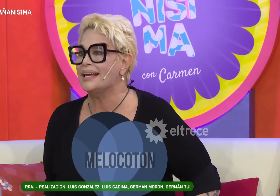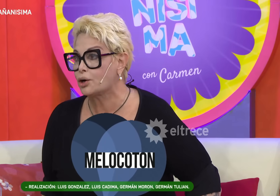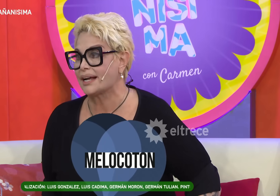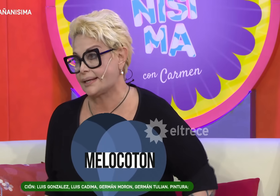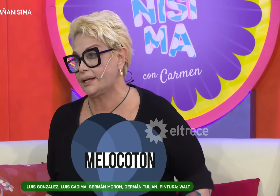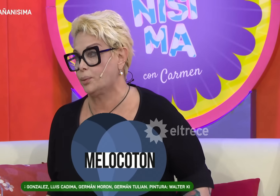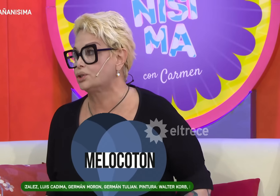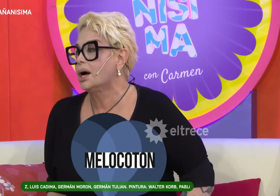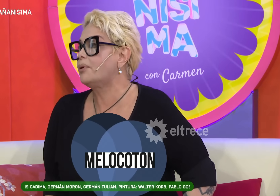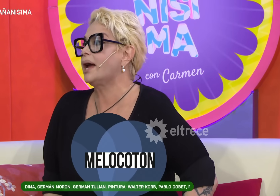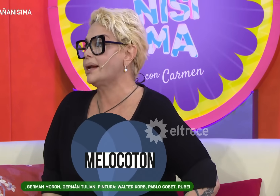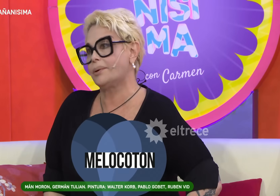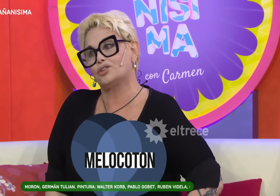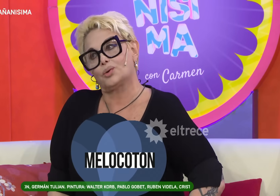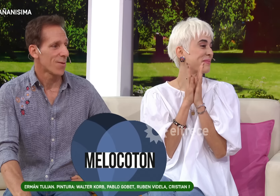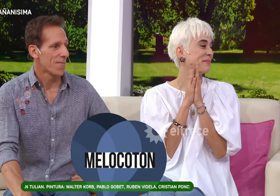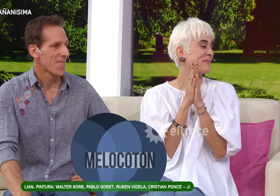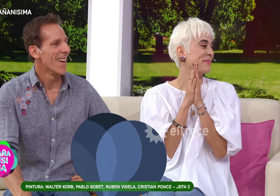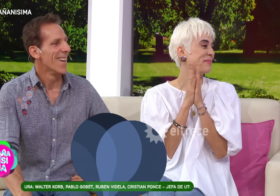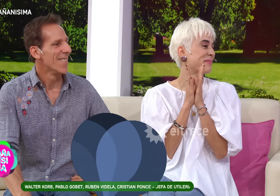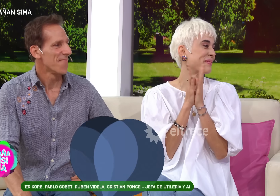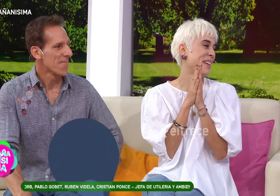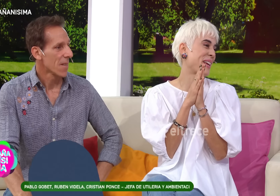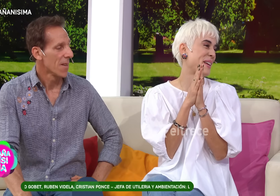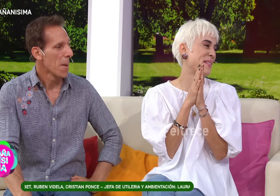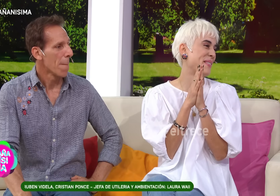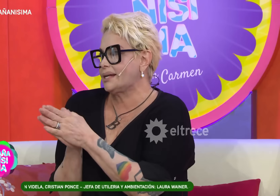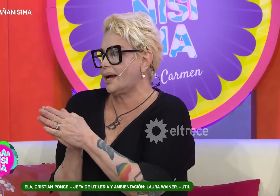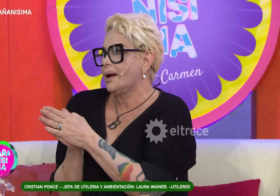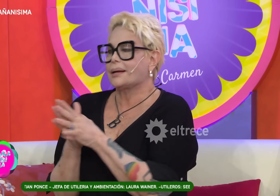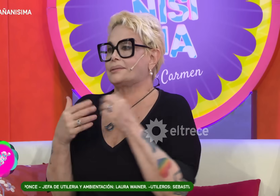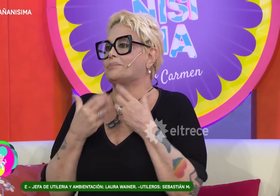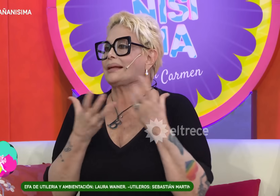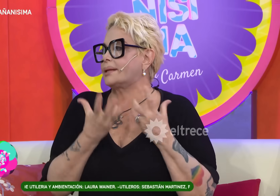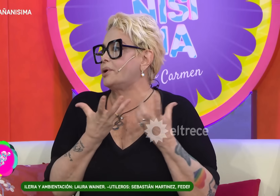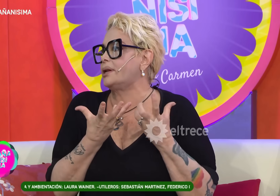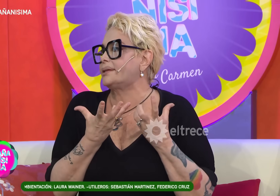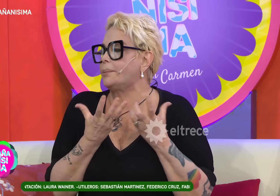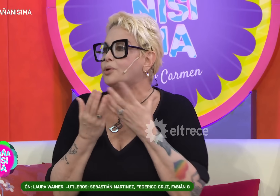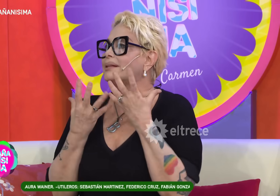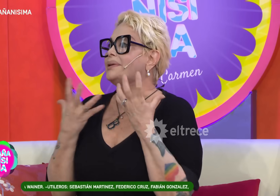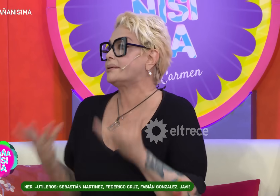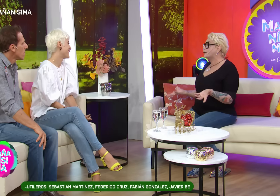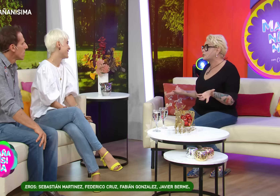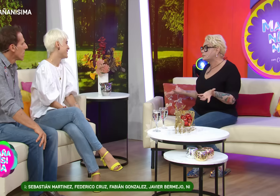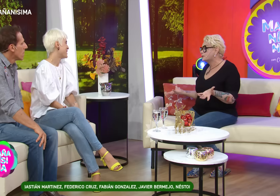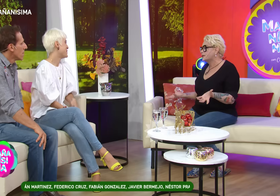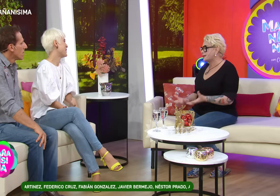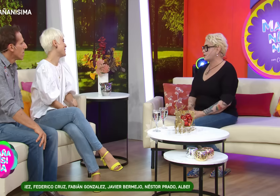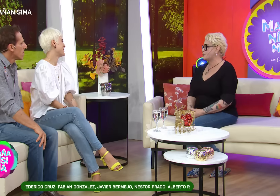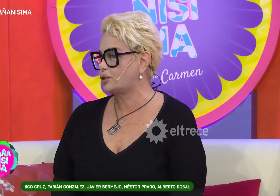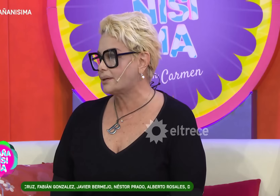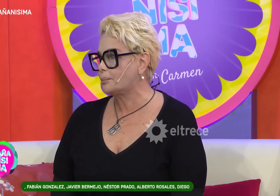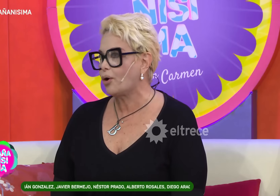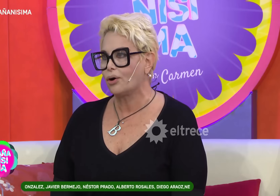a mi hijo, que hace Kinky Boots. Voy a ir a verlos a ustedes. Sí, la quiero ver. Pero ella, que te veo en la tele, pero nunca te vi en teatro. Y